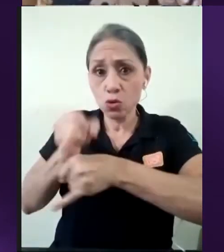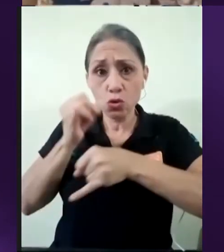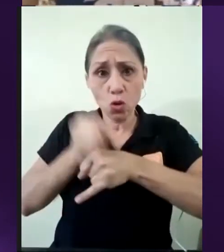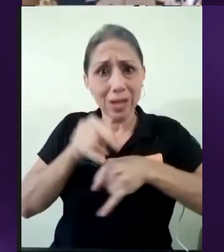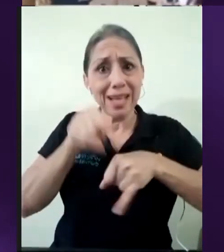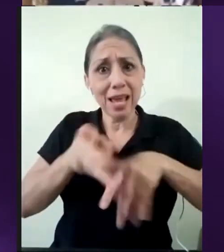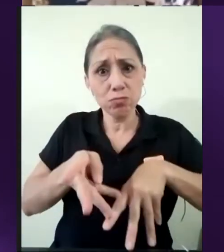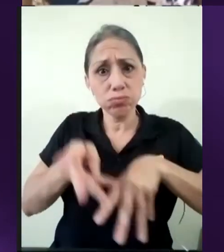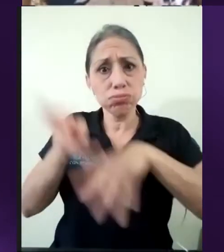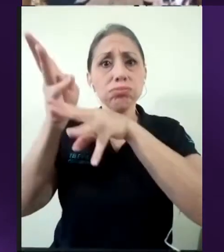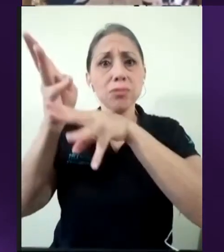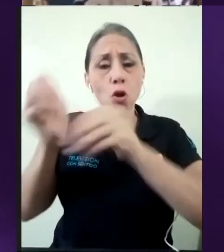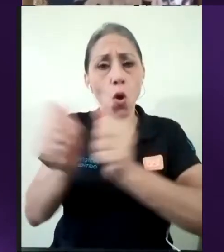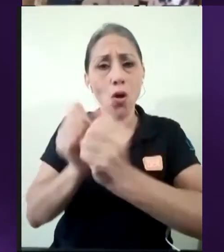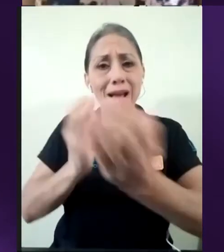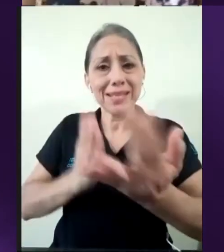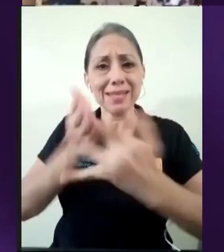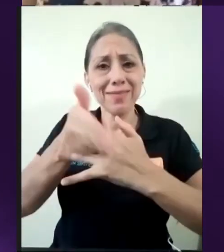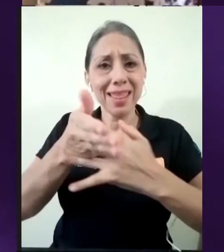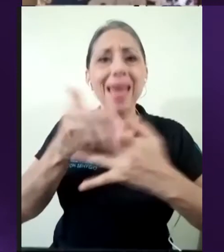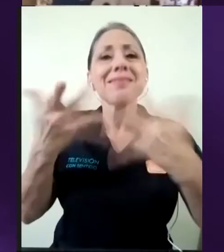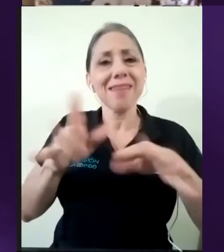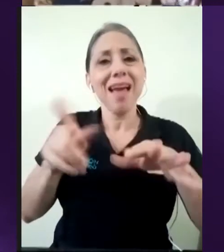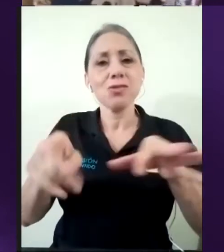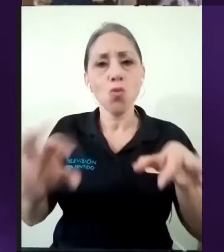coordinado con el Ministerio de Salud.